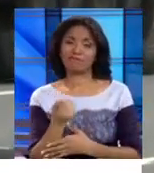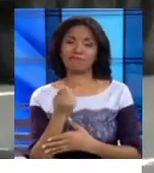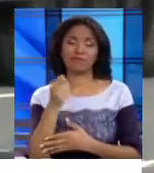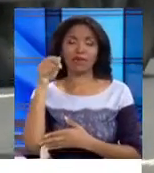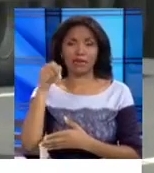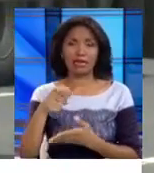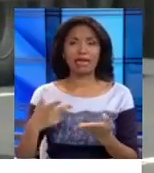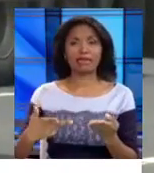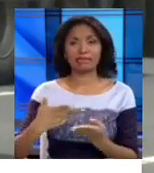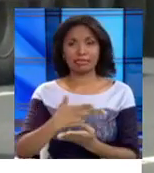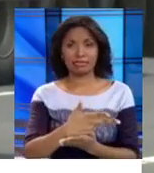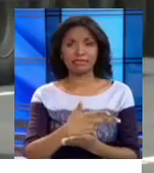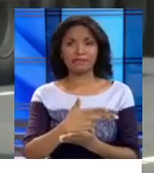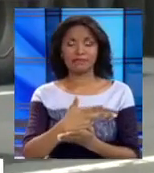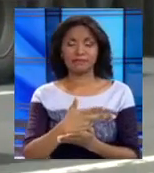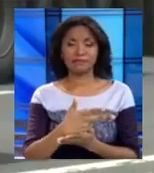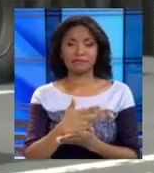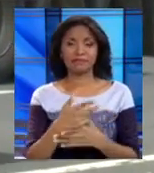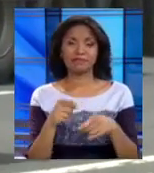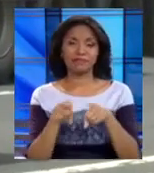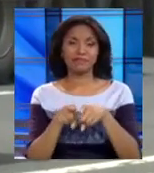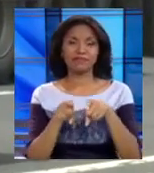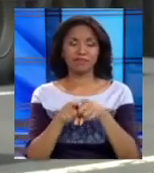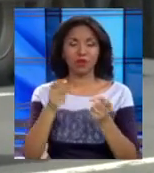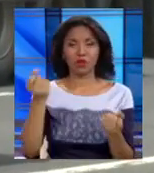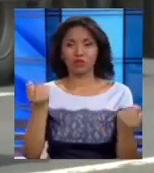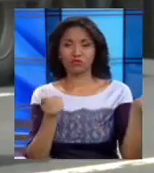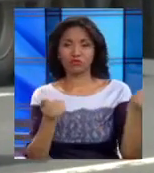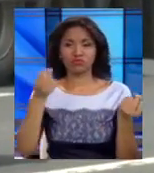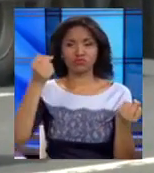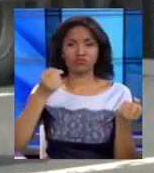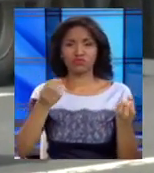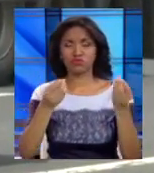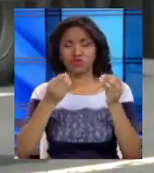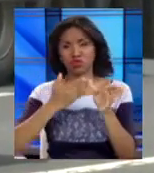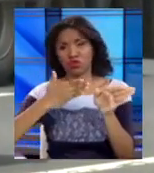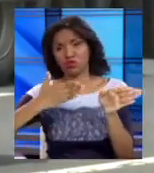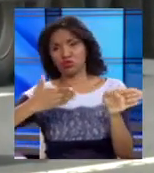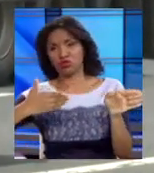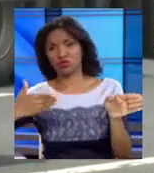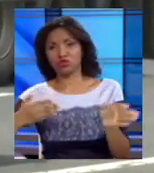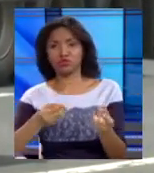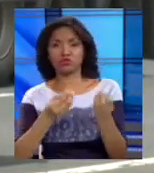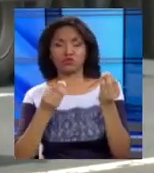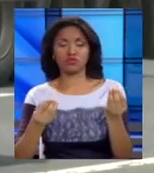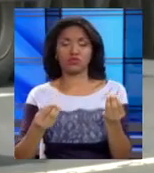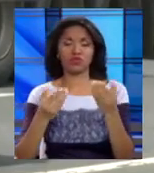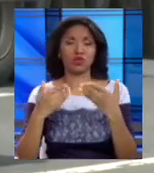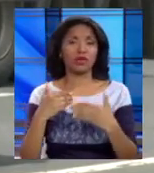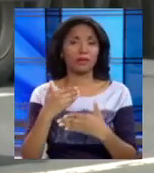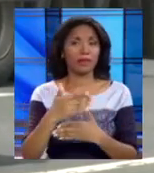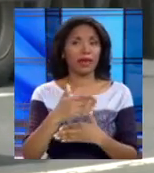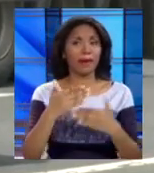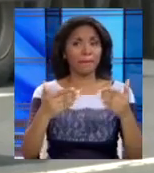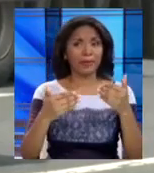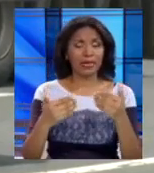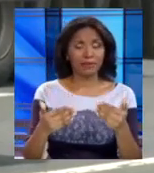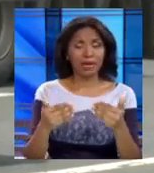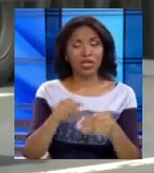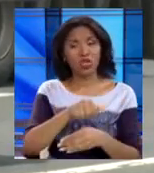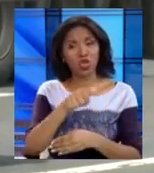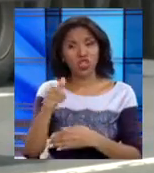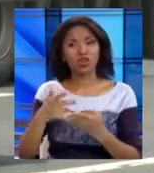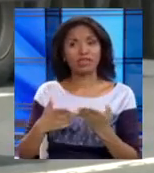afectando a la producción, pero también al transporte de contenedores desde la ciudad de Panamá hacia la provincia de